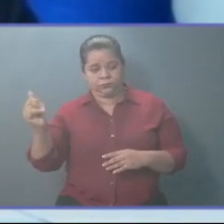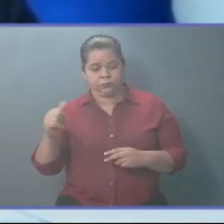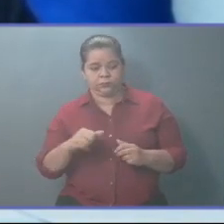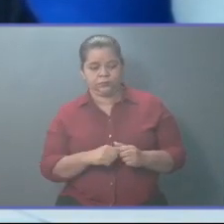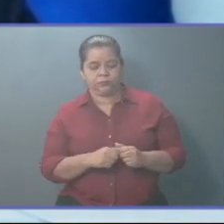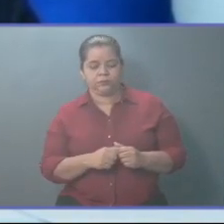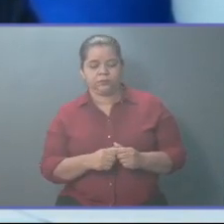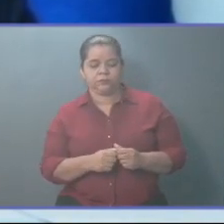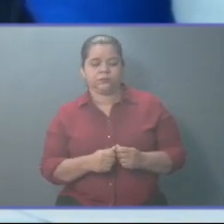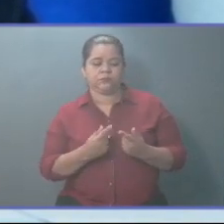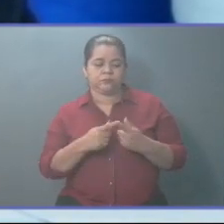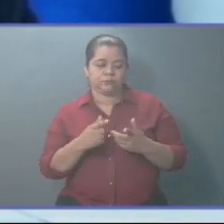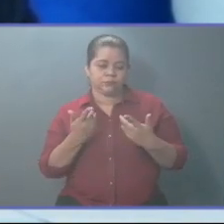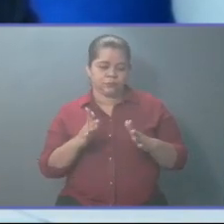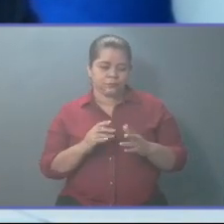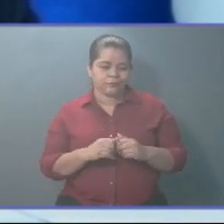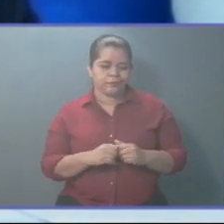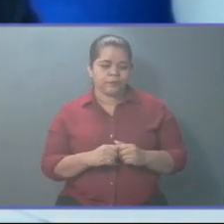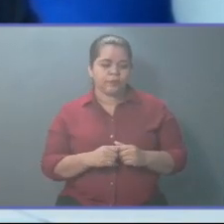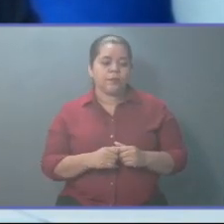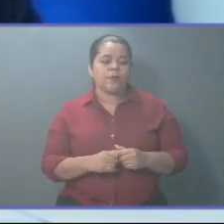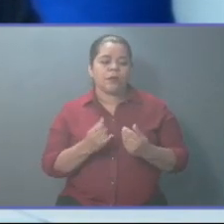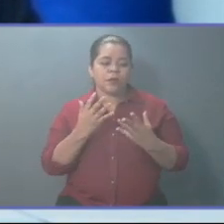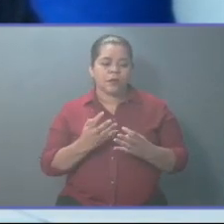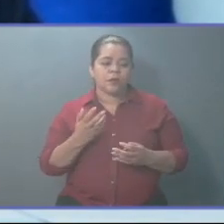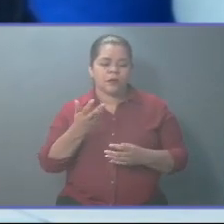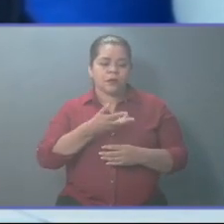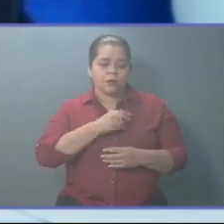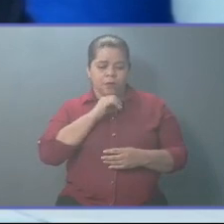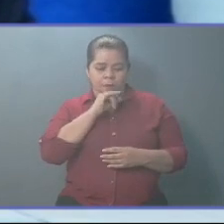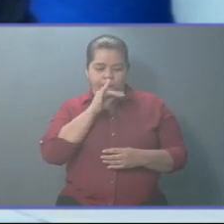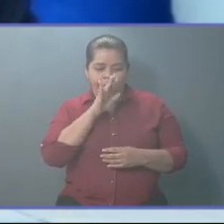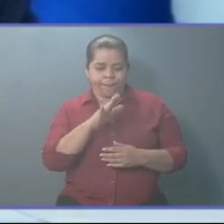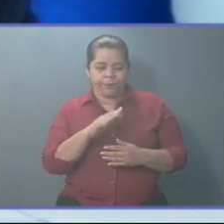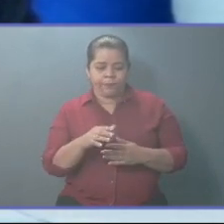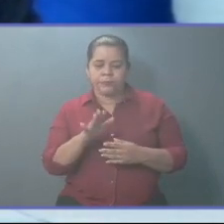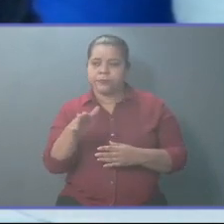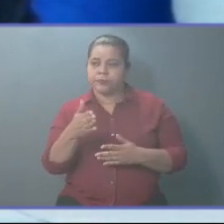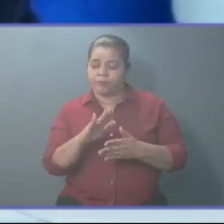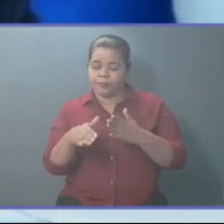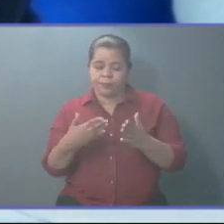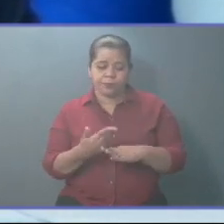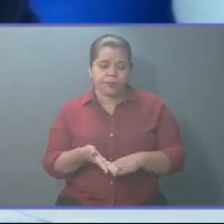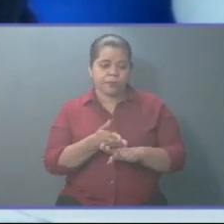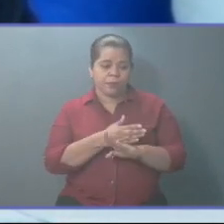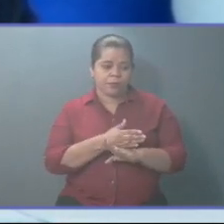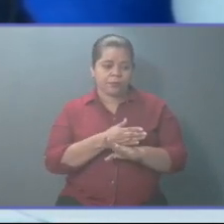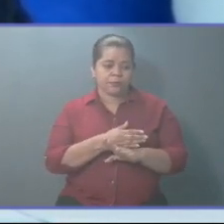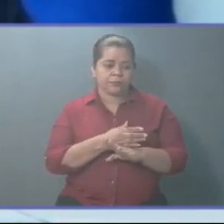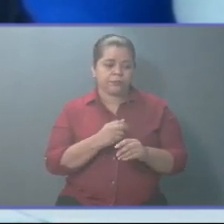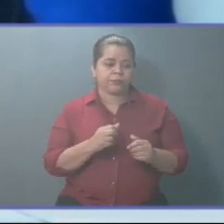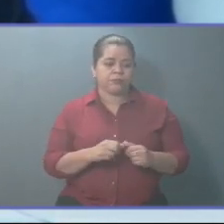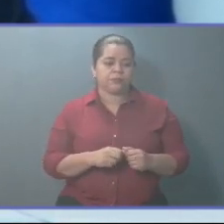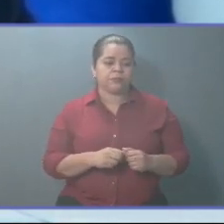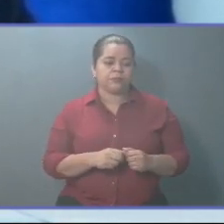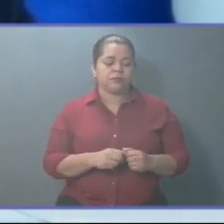Así es que nada más he hecho referencia porque es textualmente como lo he tomado del decreto